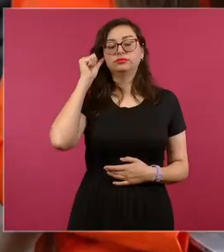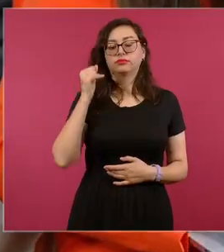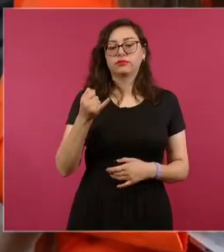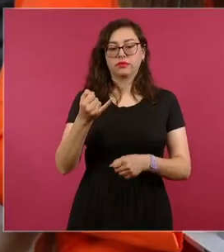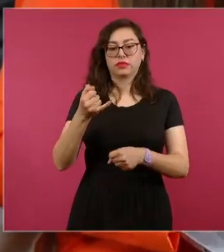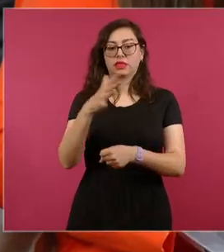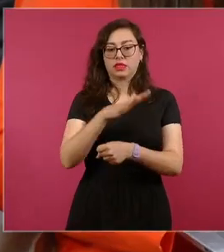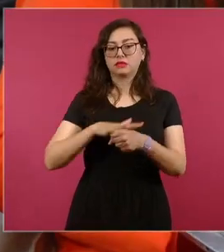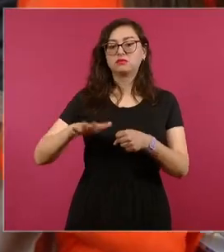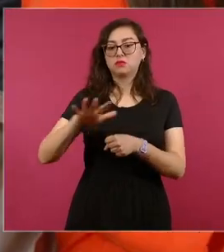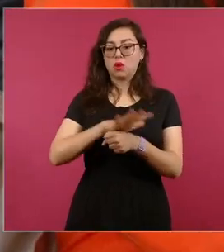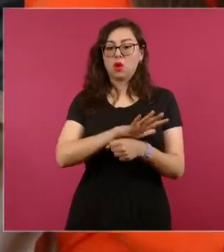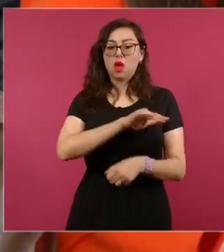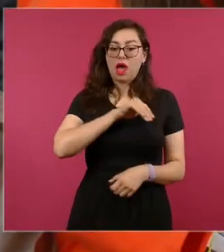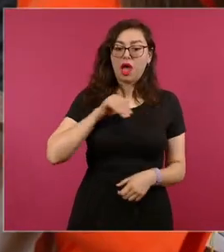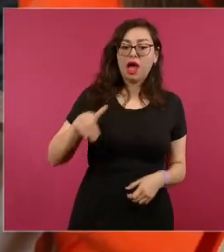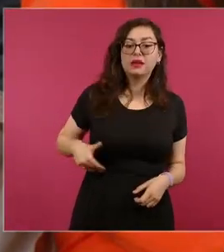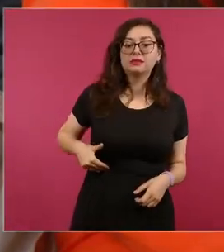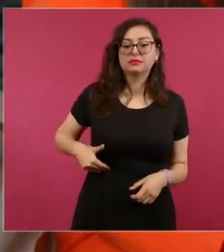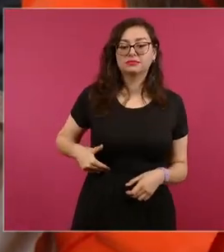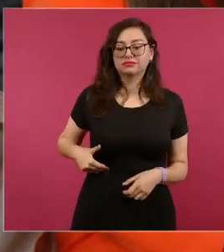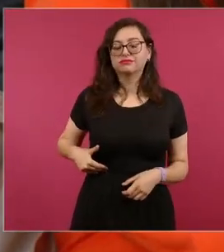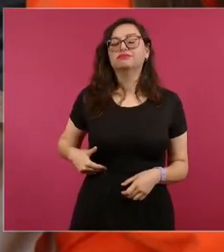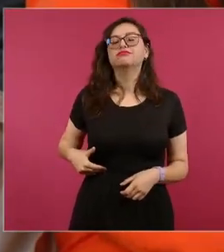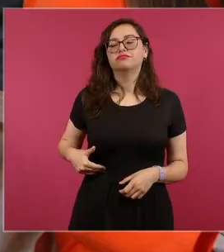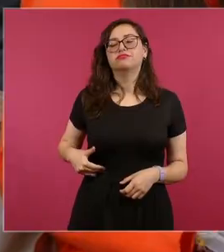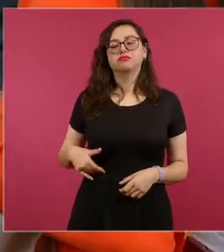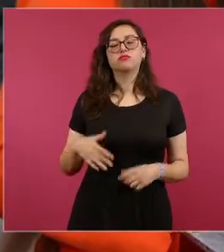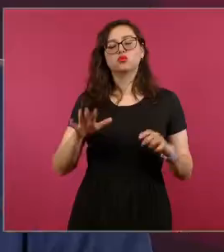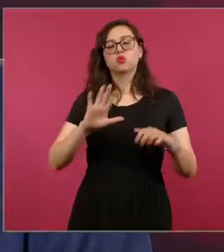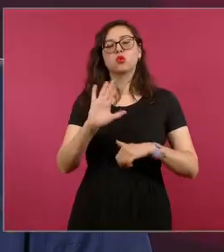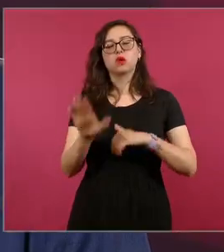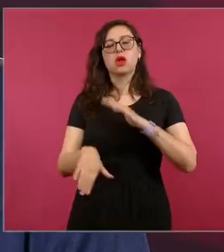fallecieron migrantes en un accidente